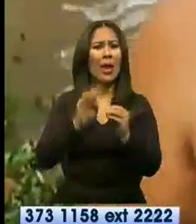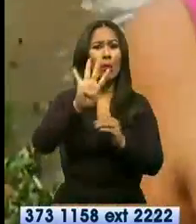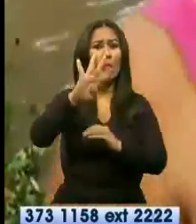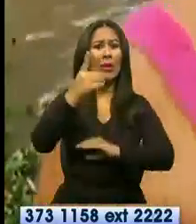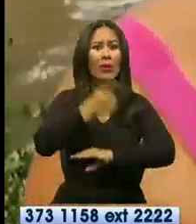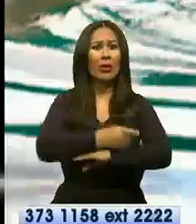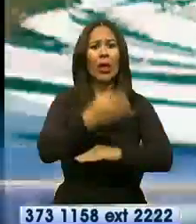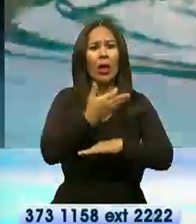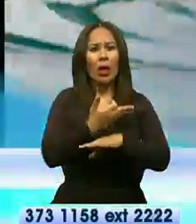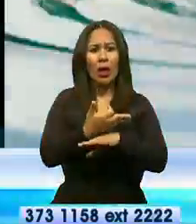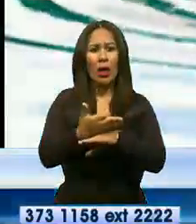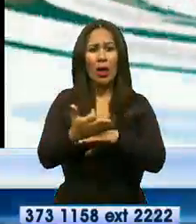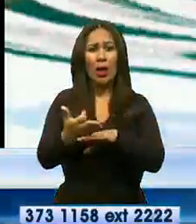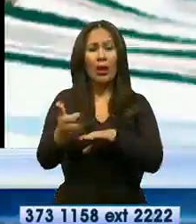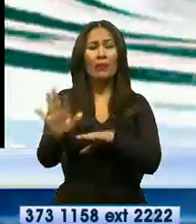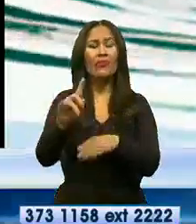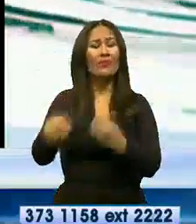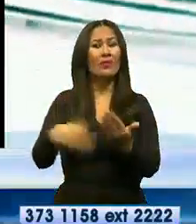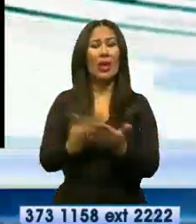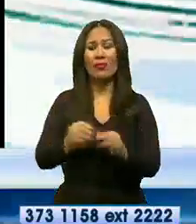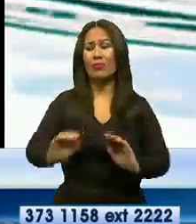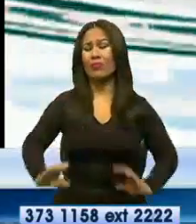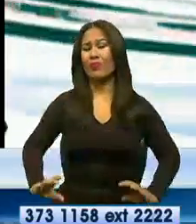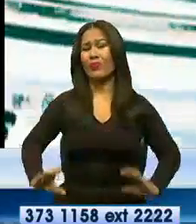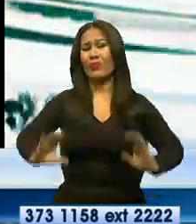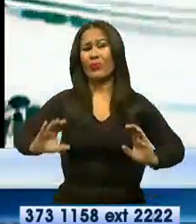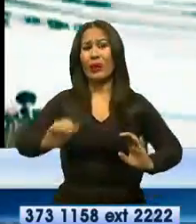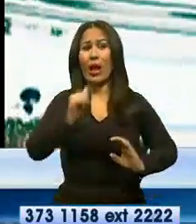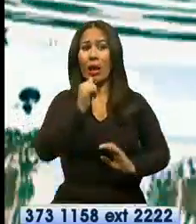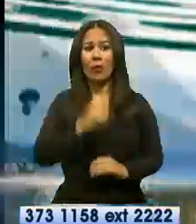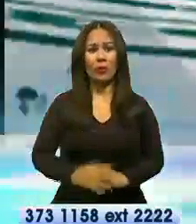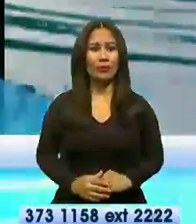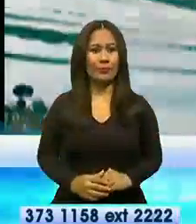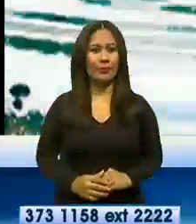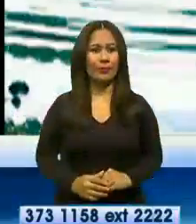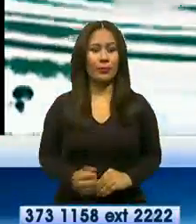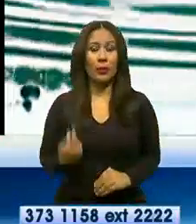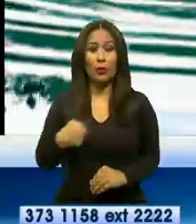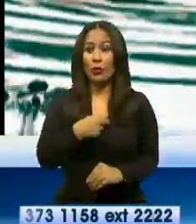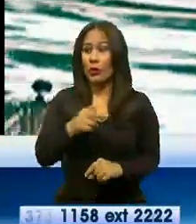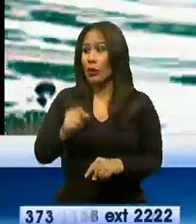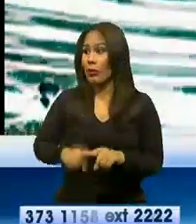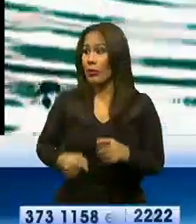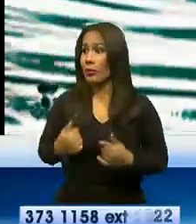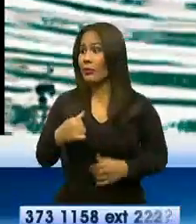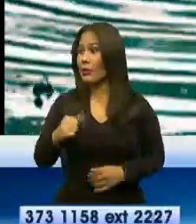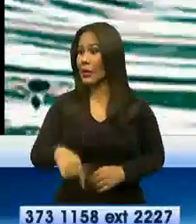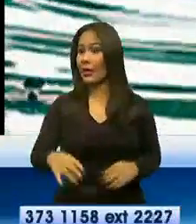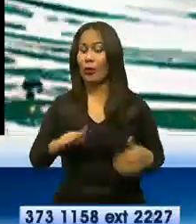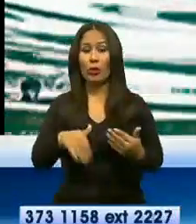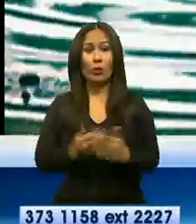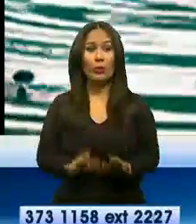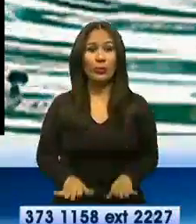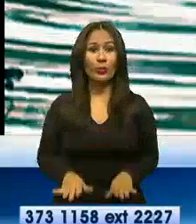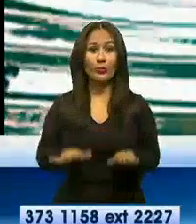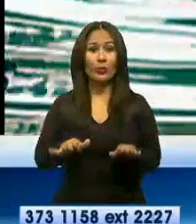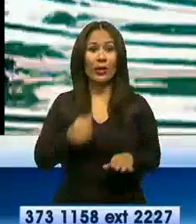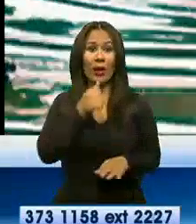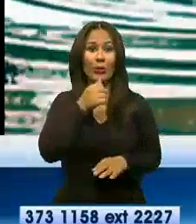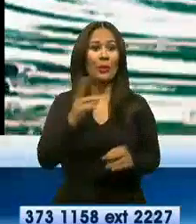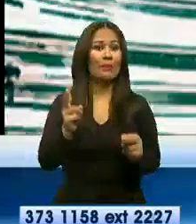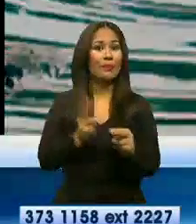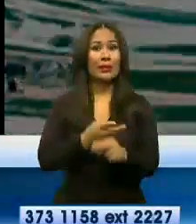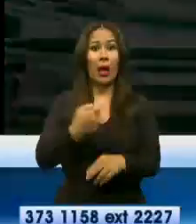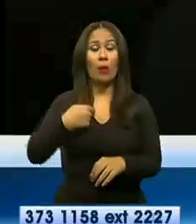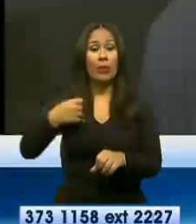así con esto, que nos llenamos de agua y no podemos, pues mire cómo estamos, se nos tapa todo, se nos llena todo, la moto de mi